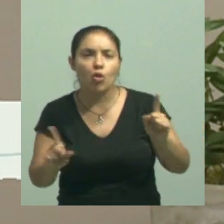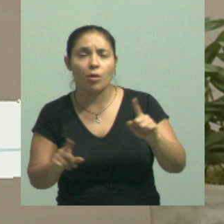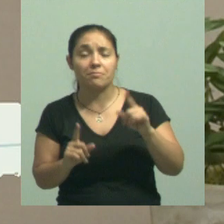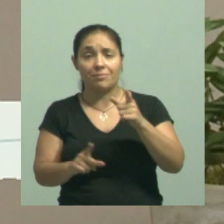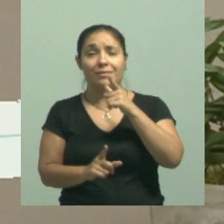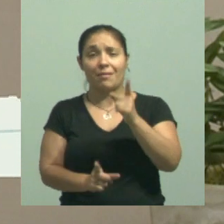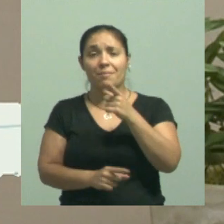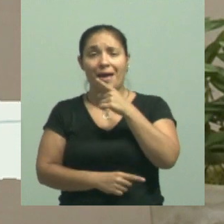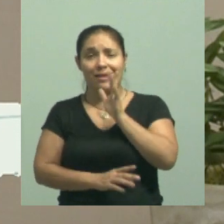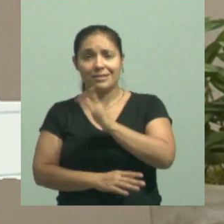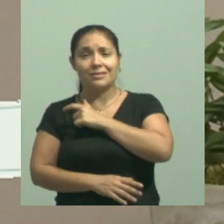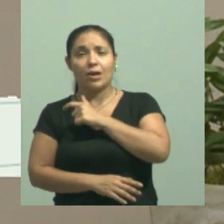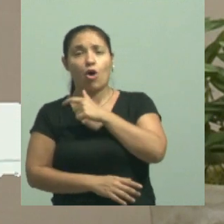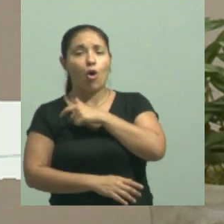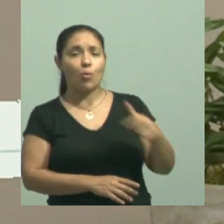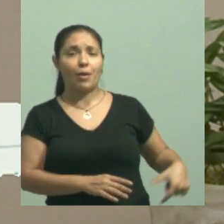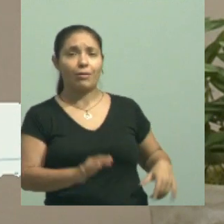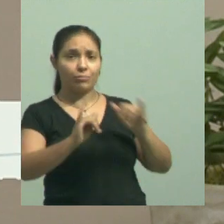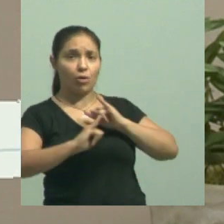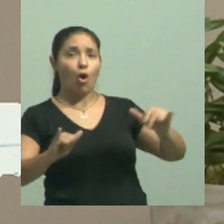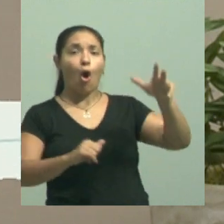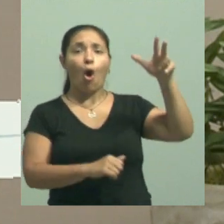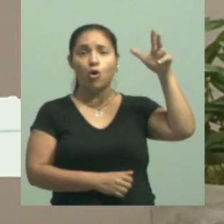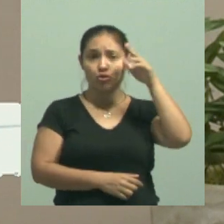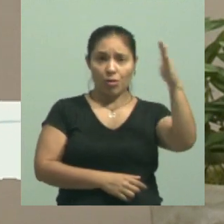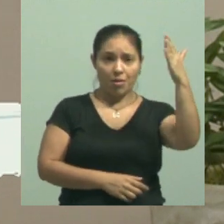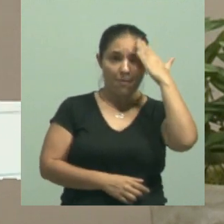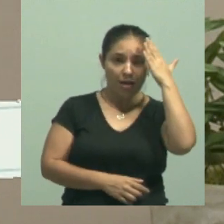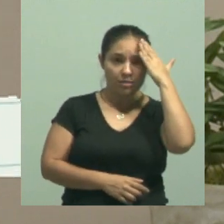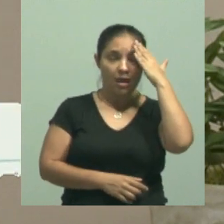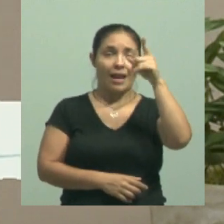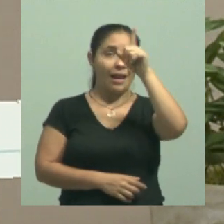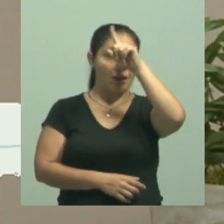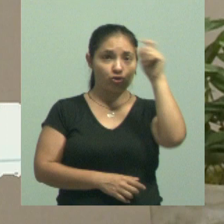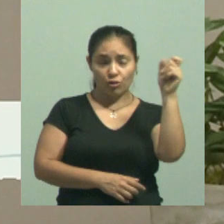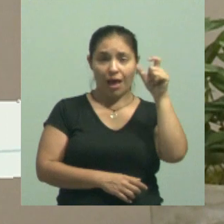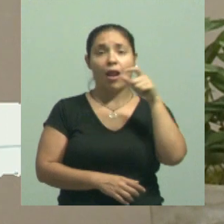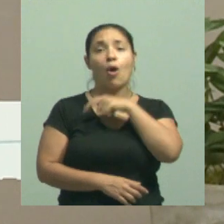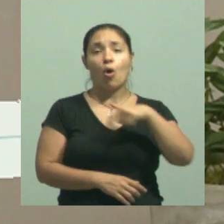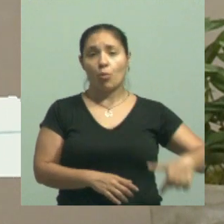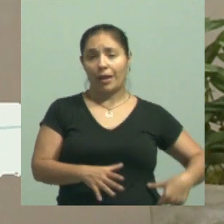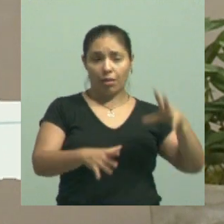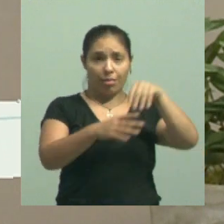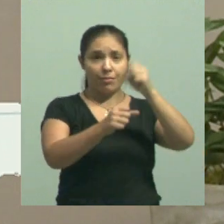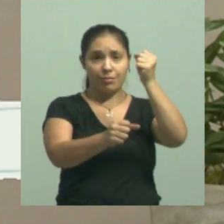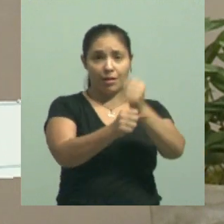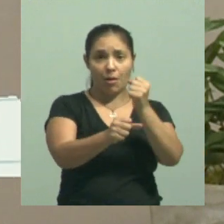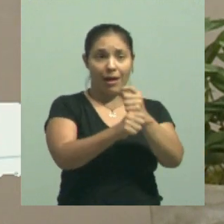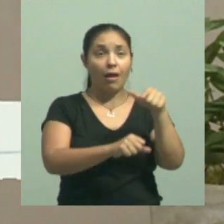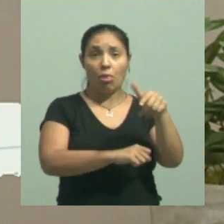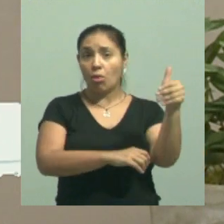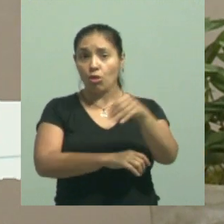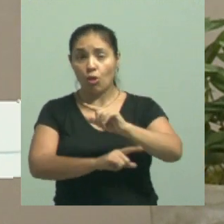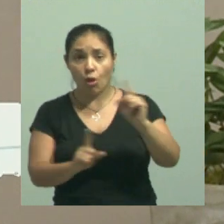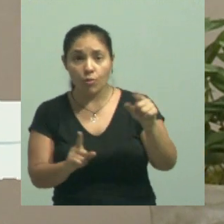el día justamente que el 8M, aquellas que pertenecieran al Estado Nacional y trabajaran, se les iban a descontar el día, porque también es algo